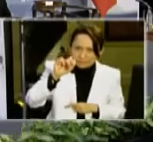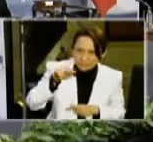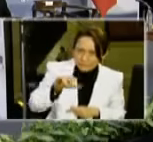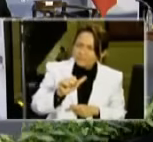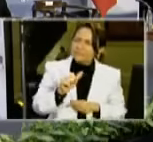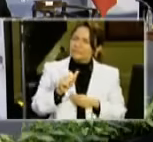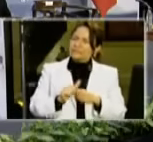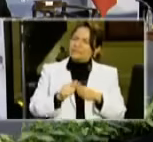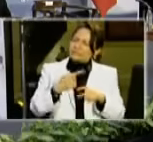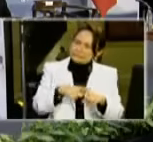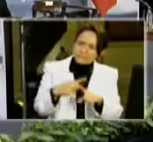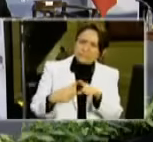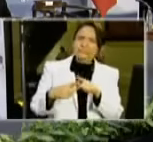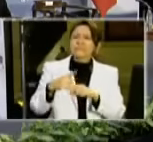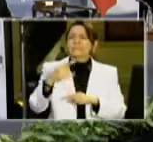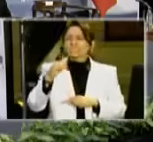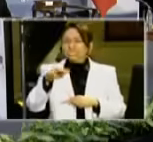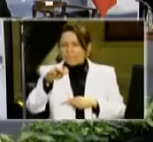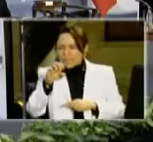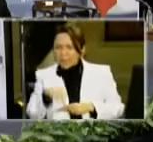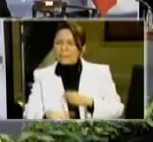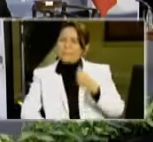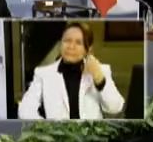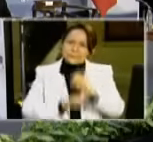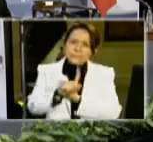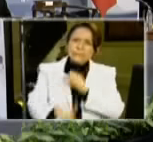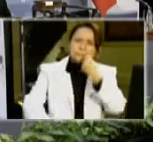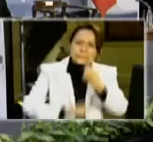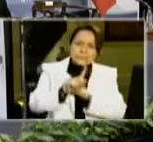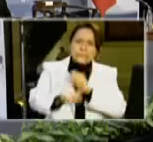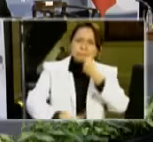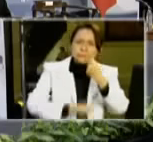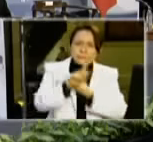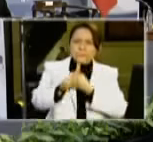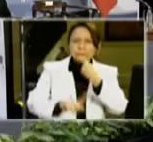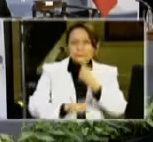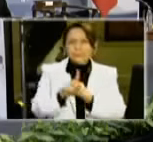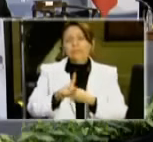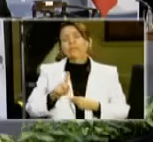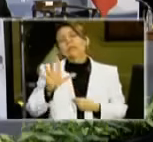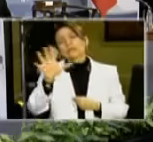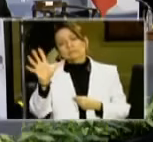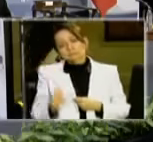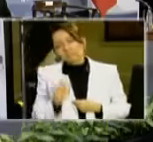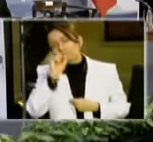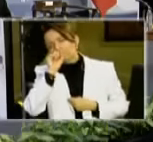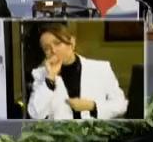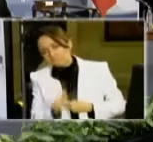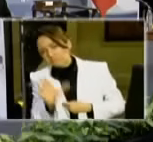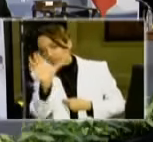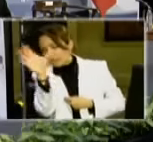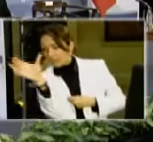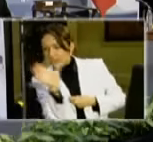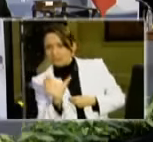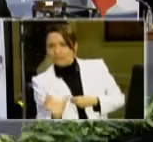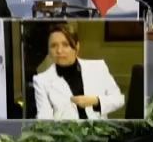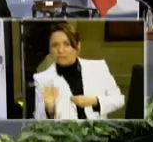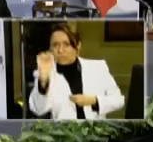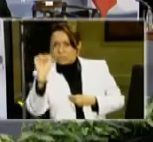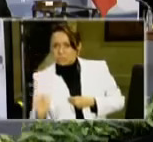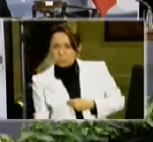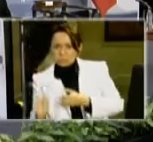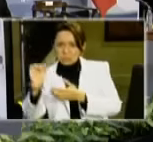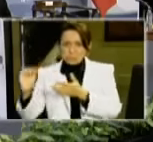África. Afganistán, Somalia, Malí, Sudán del Sur, República Centroafricana mantienen la imagen